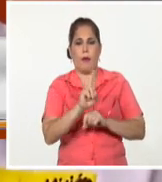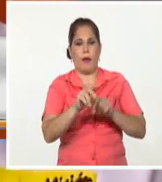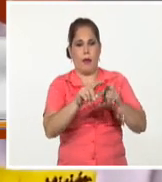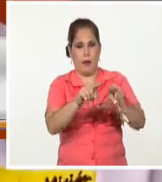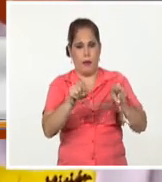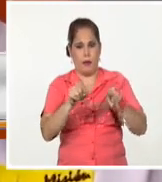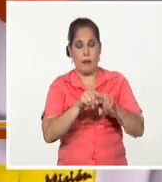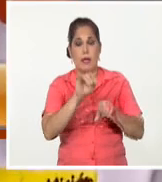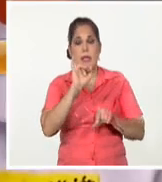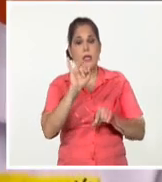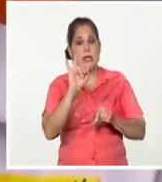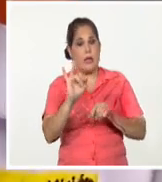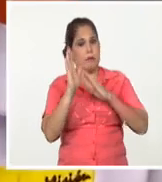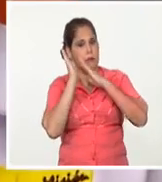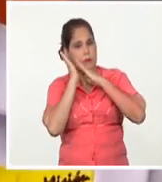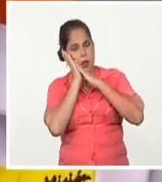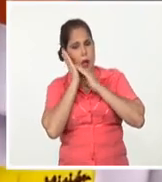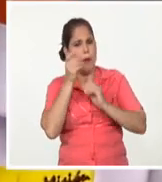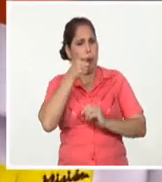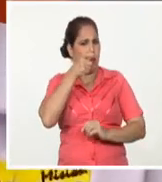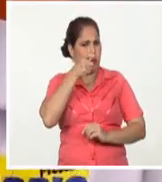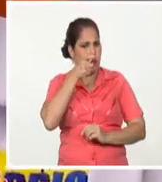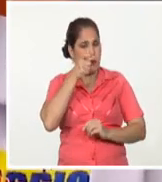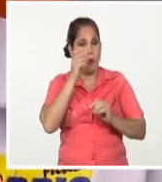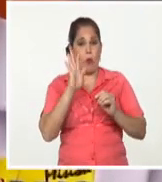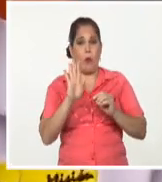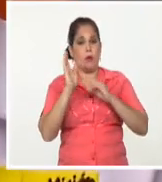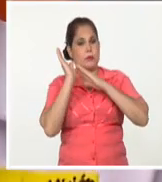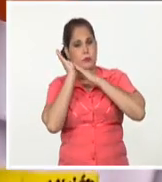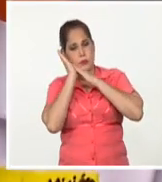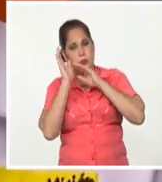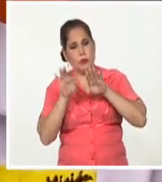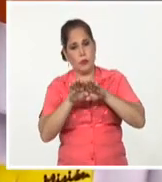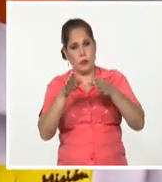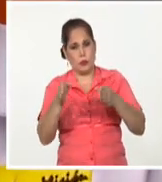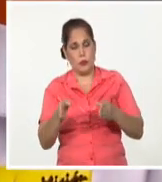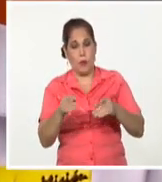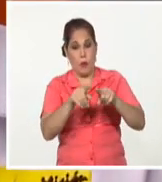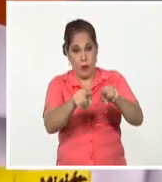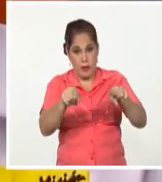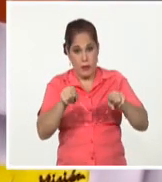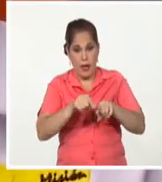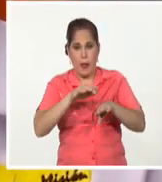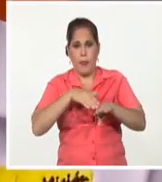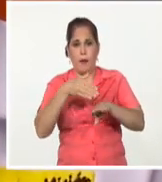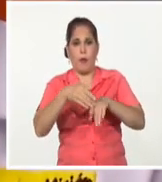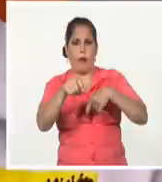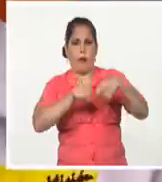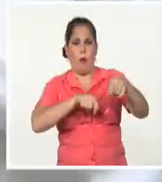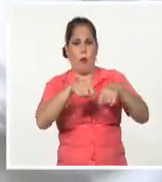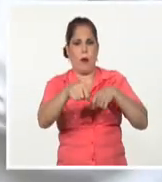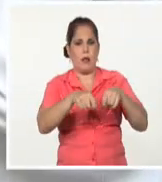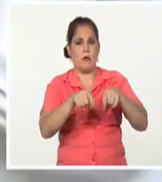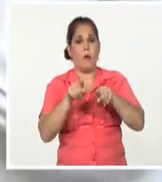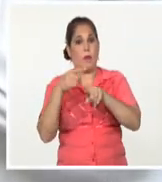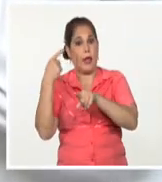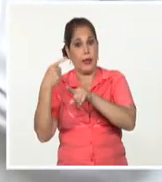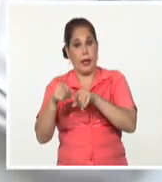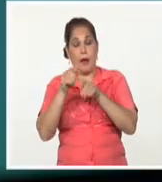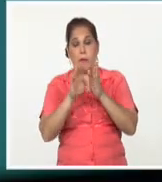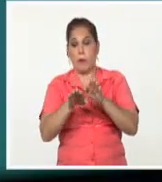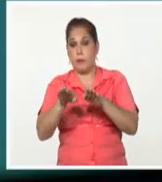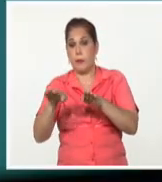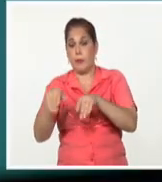con 7 camas, con observación con 4 camas, con una sala de preoperatorio y posoperatorio y con 3 quirófanos.